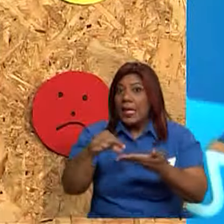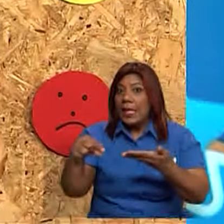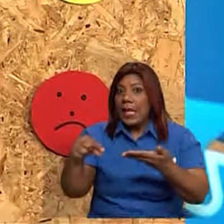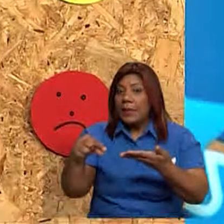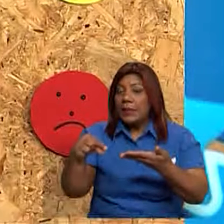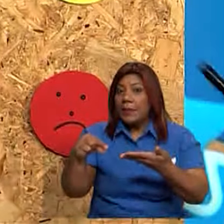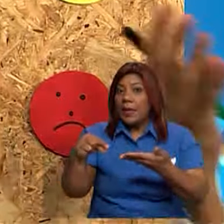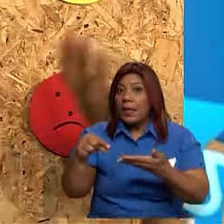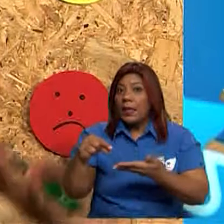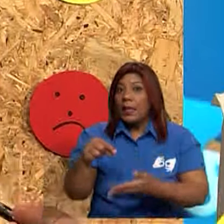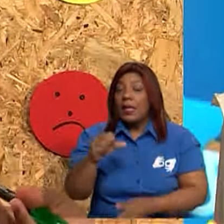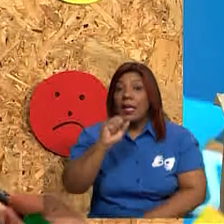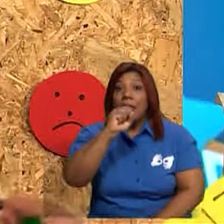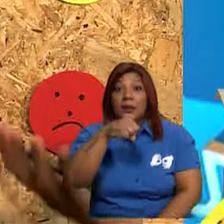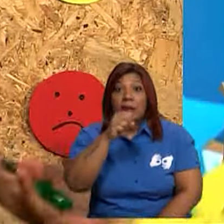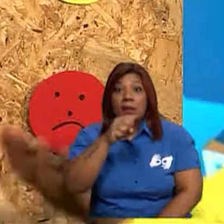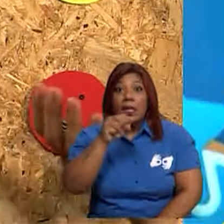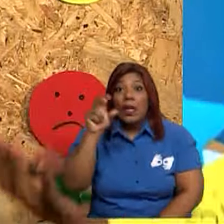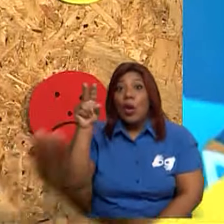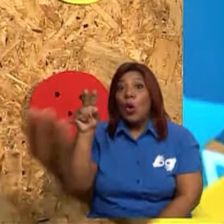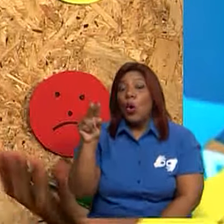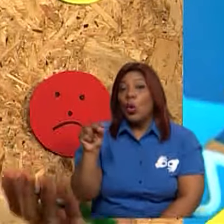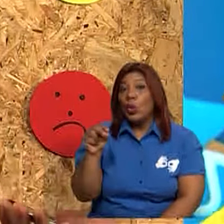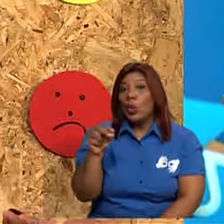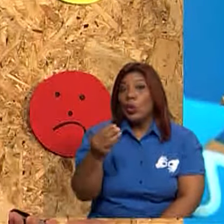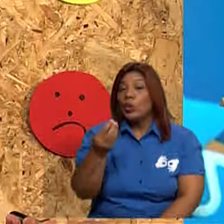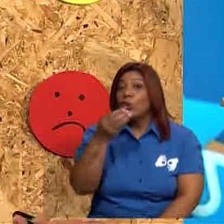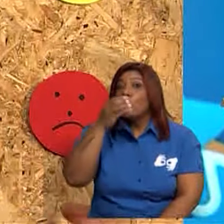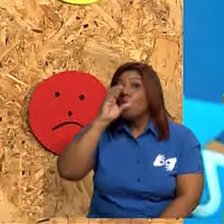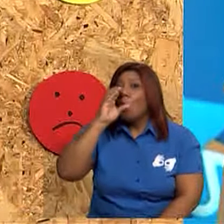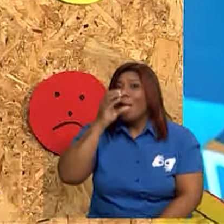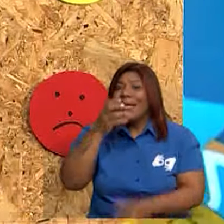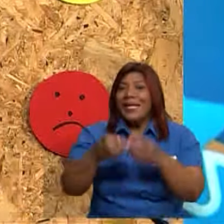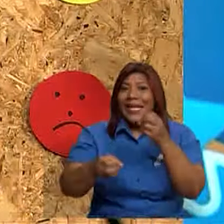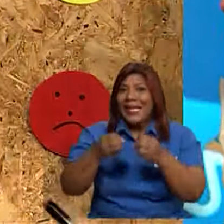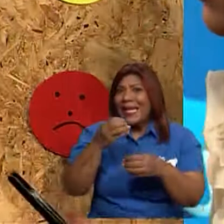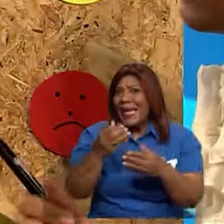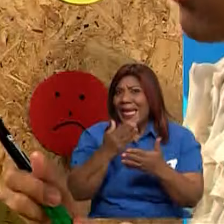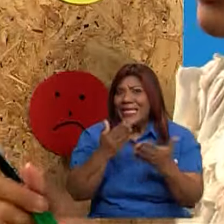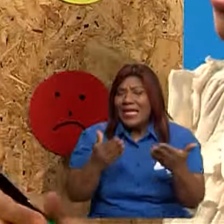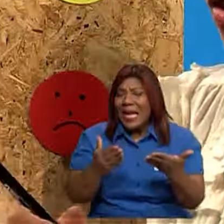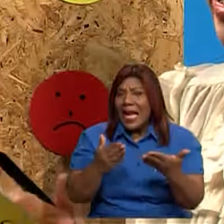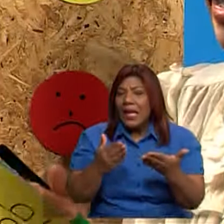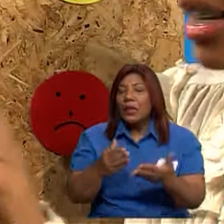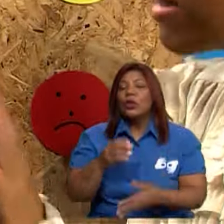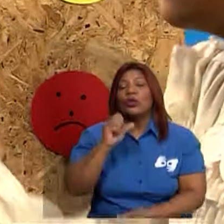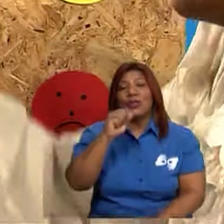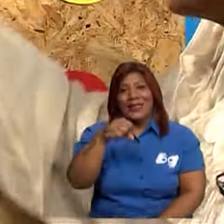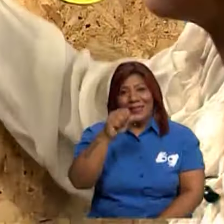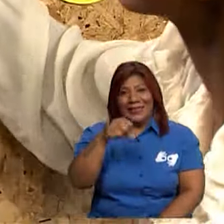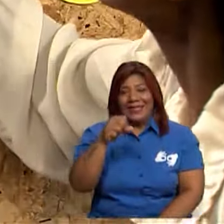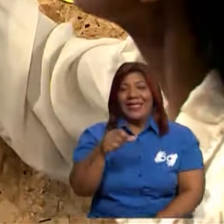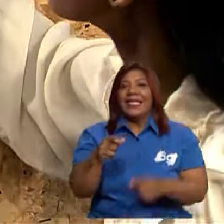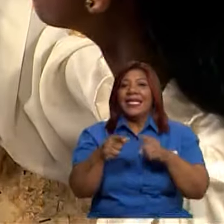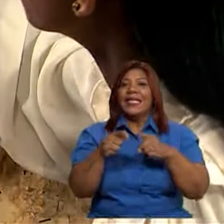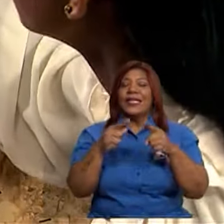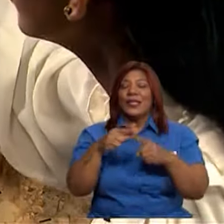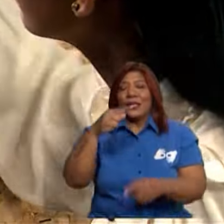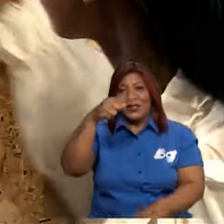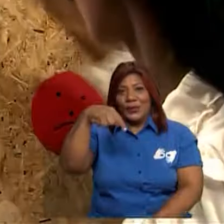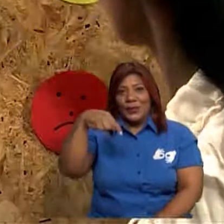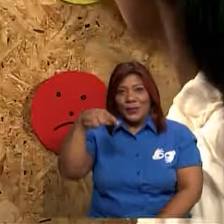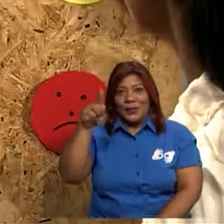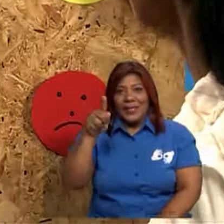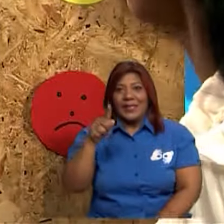¿Sí o no? Vamos a ver, ¿consumiste lácteos? Sí, ¿verdad? Entonces, si lo hiciste, lo hiciste muy